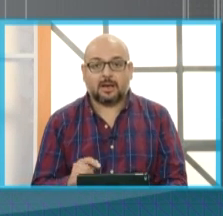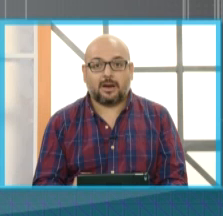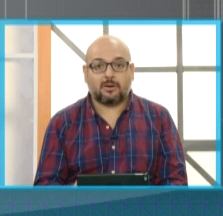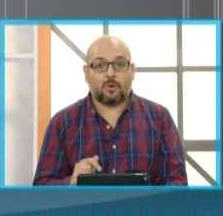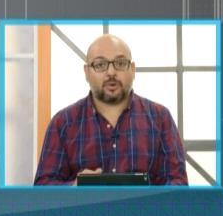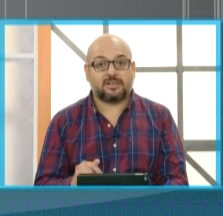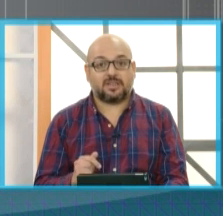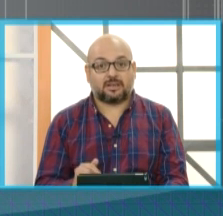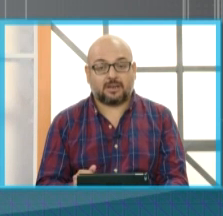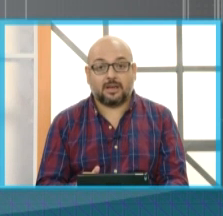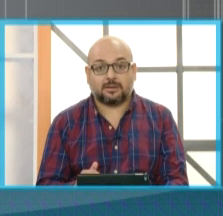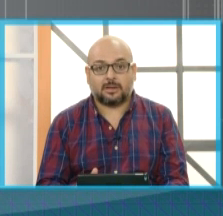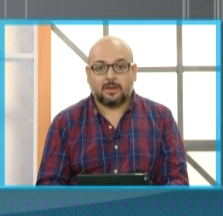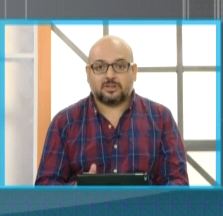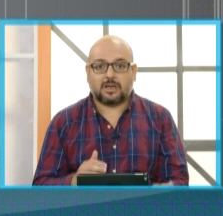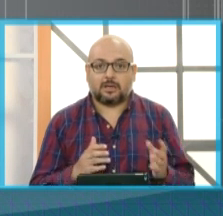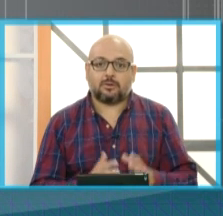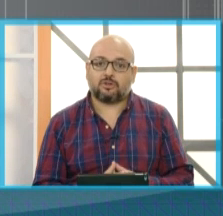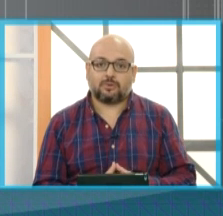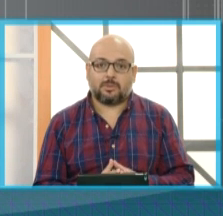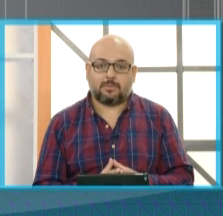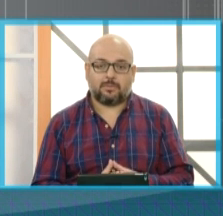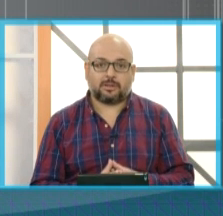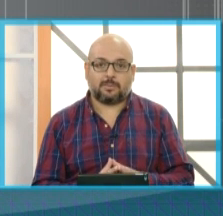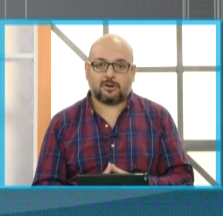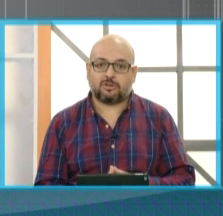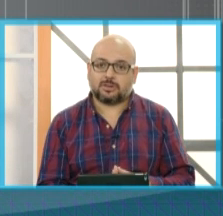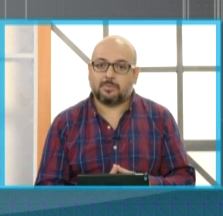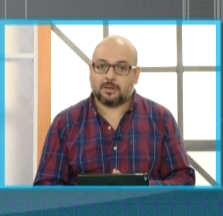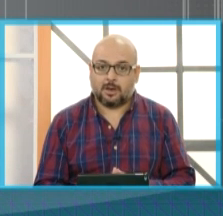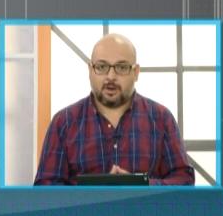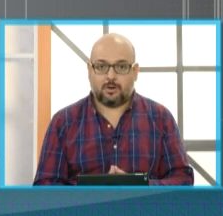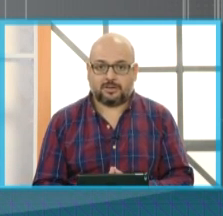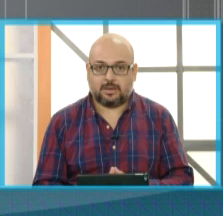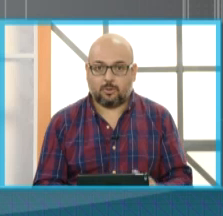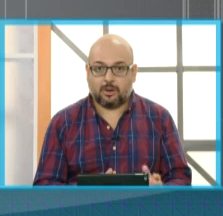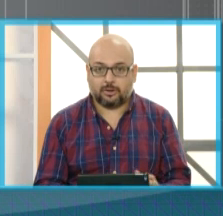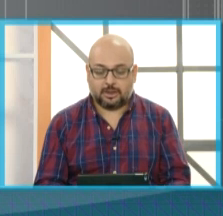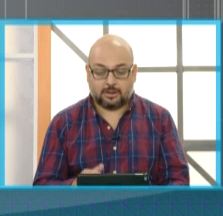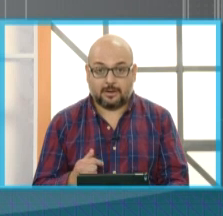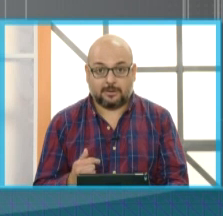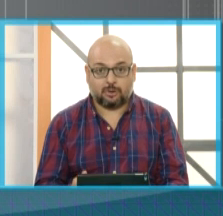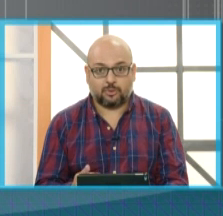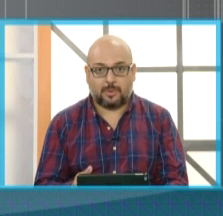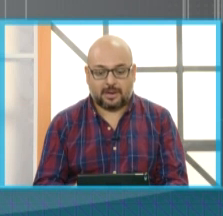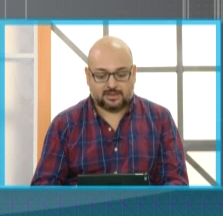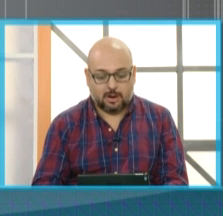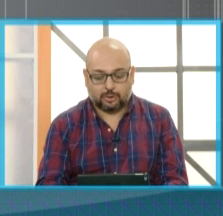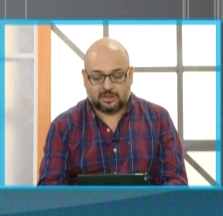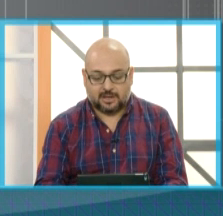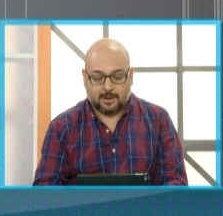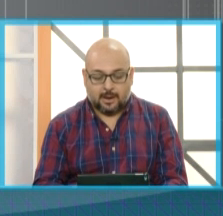esperan gran concurrencia de gente. O sea que este no es solo un tema importante para nosotros, también lo es en Ecuador, y todo el mundo espera que